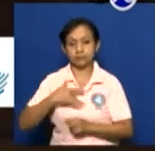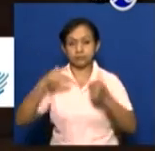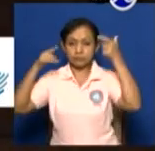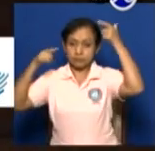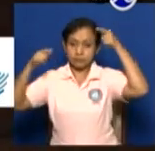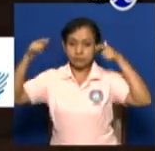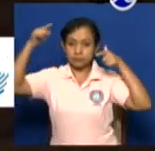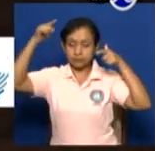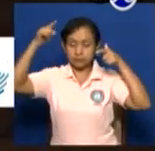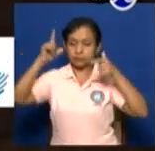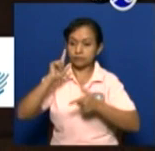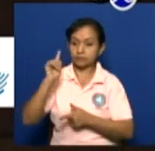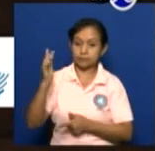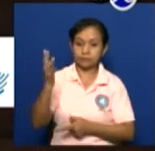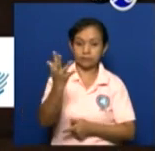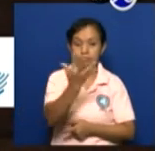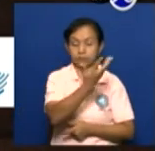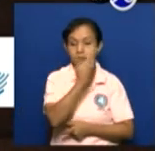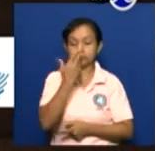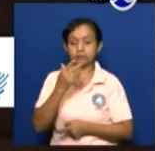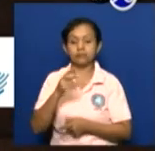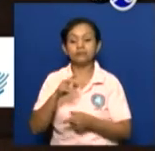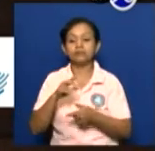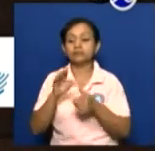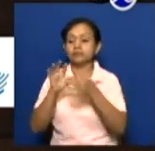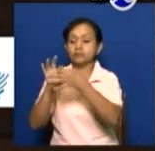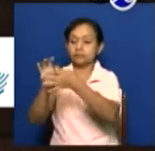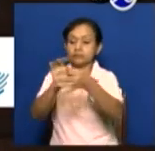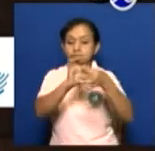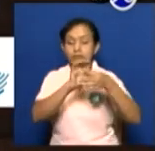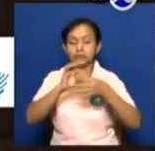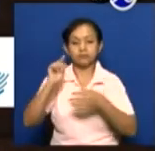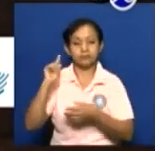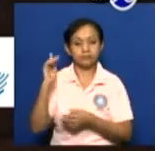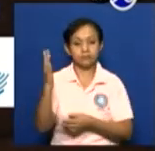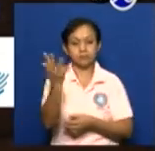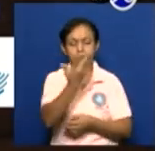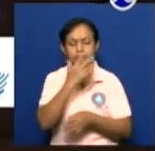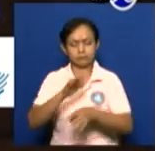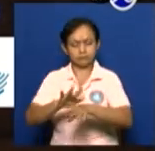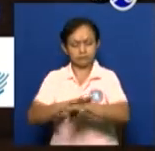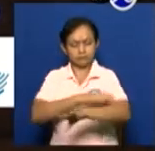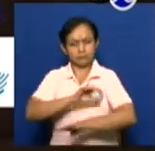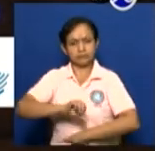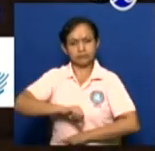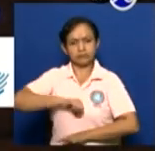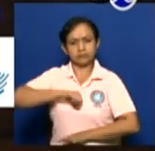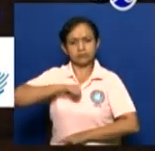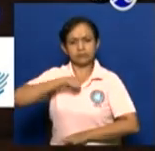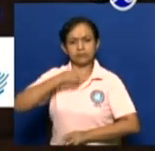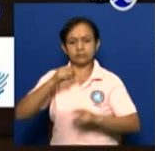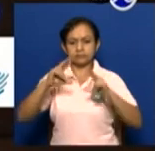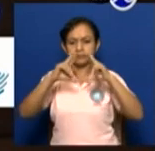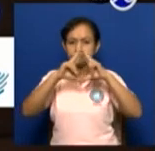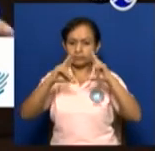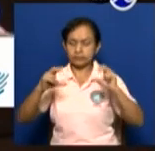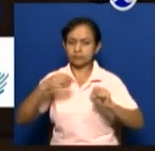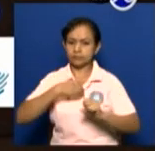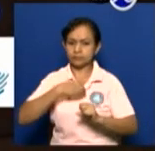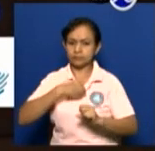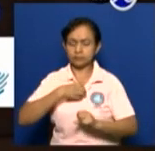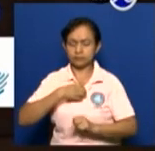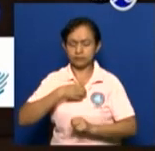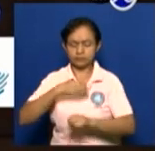Sandino de todos y para todos. Me siento orgullosa de ser nicaragüense. Me